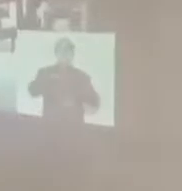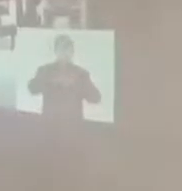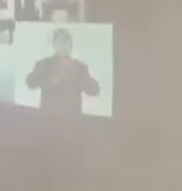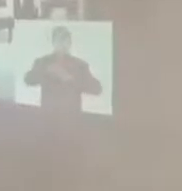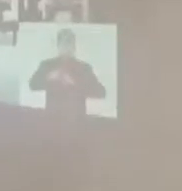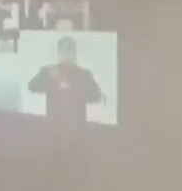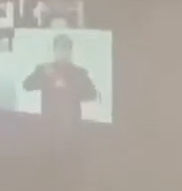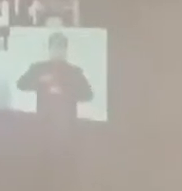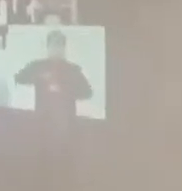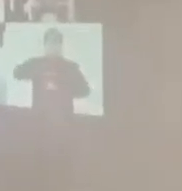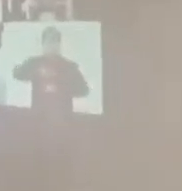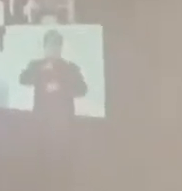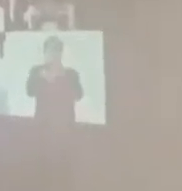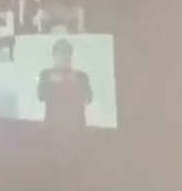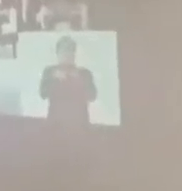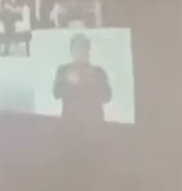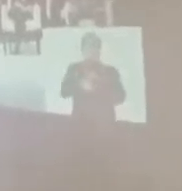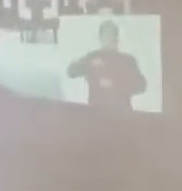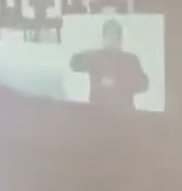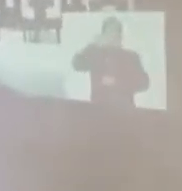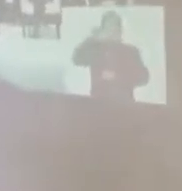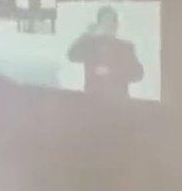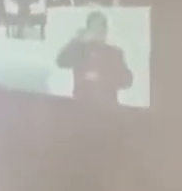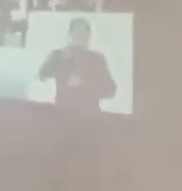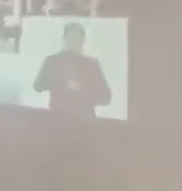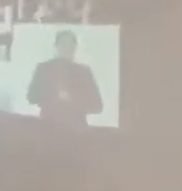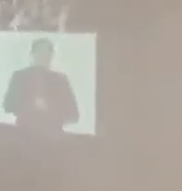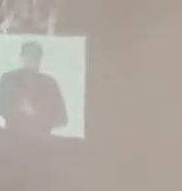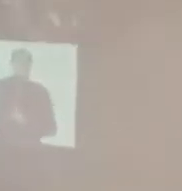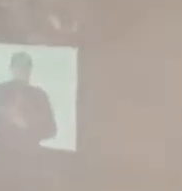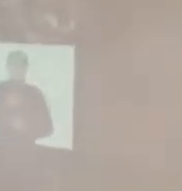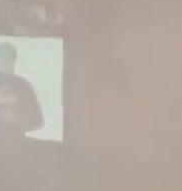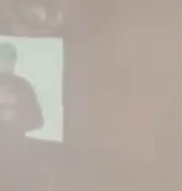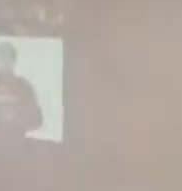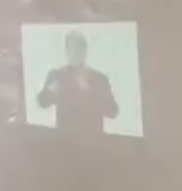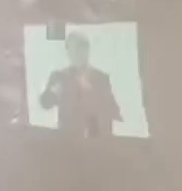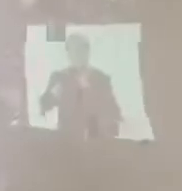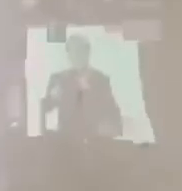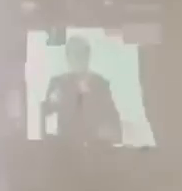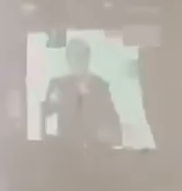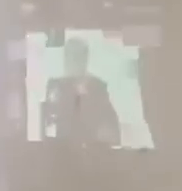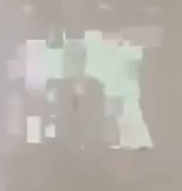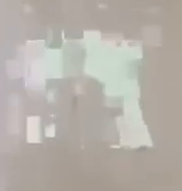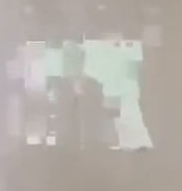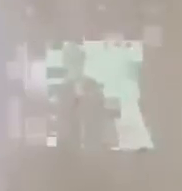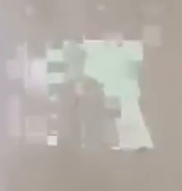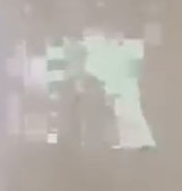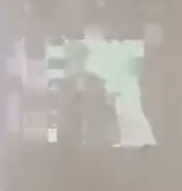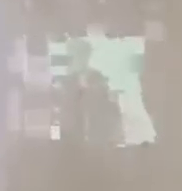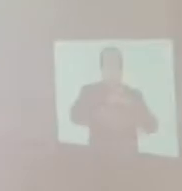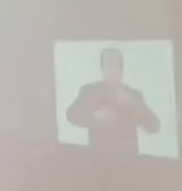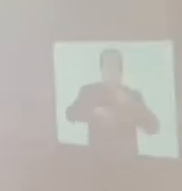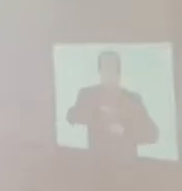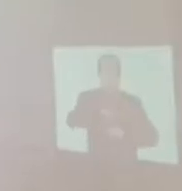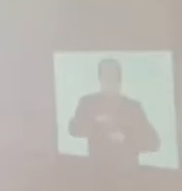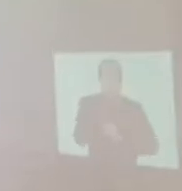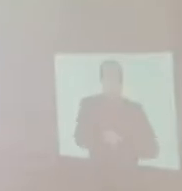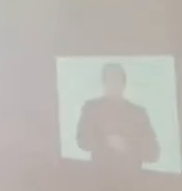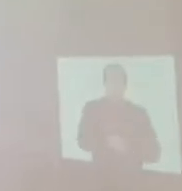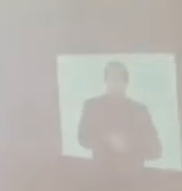están siguiendo esta transmisión en vivo de la ciudad de México. A continuación, les invitamos a que nos